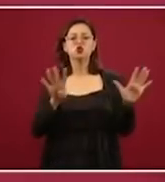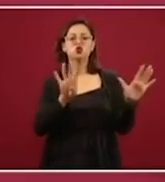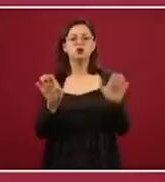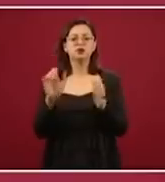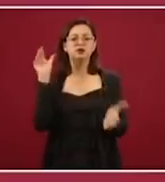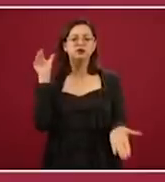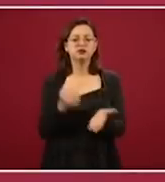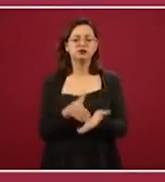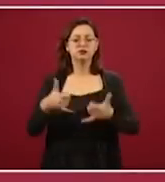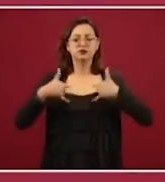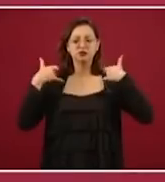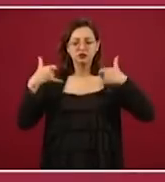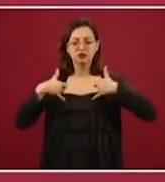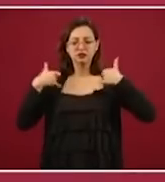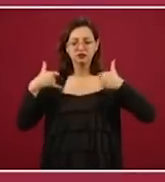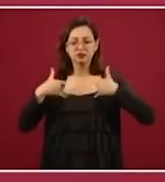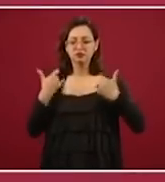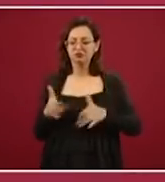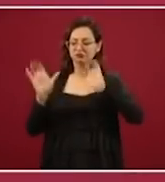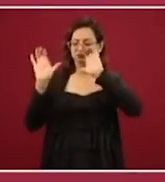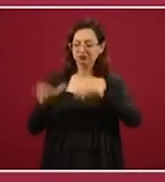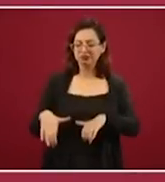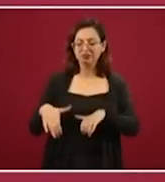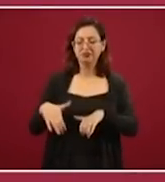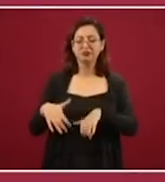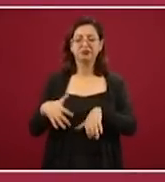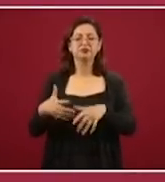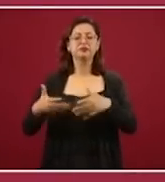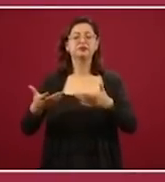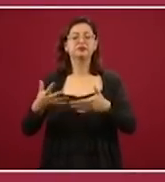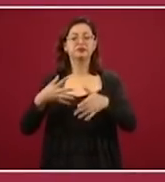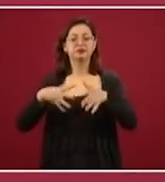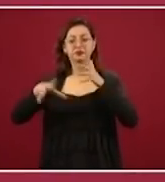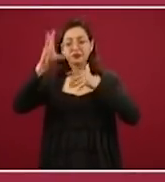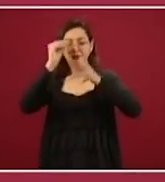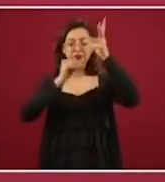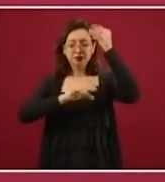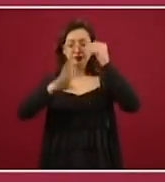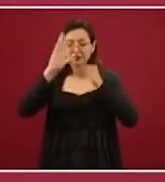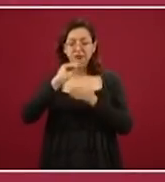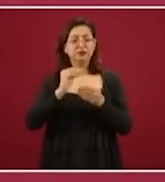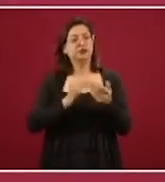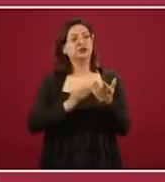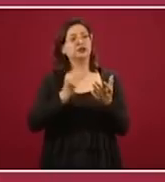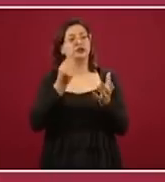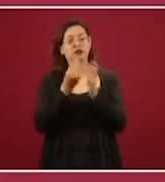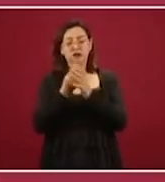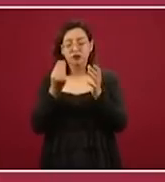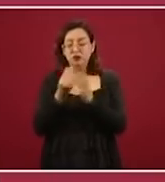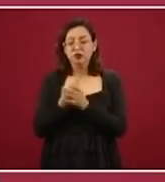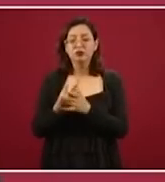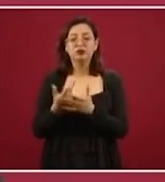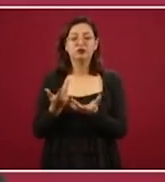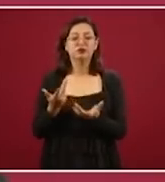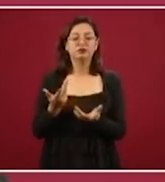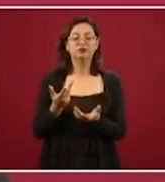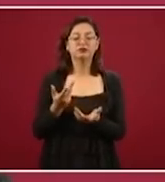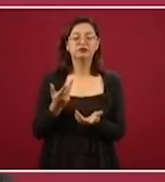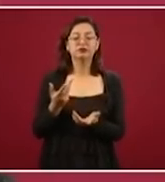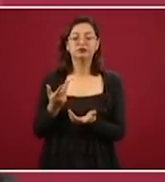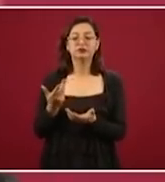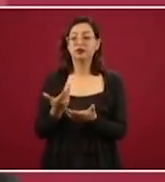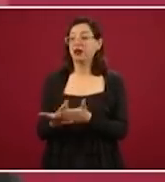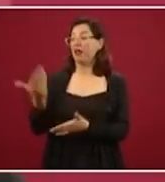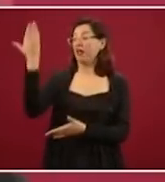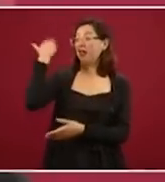jóvenes están contratados, capacitándose. Esto nunca